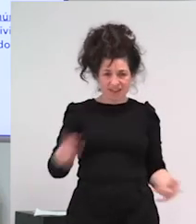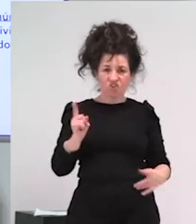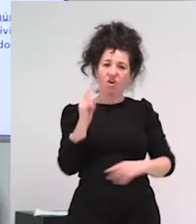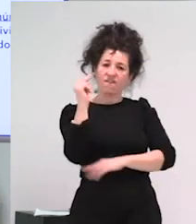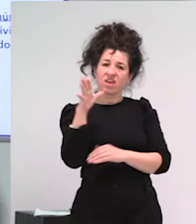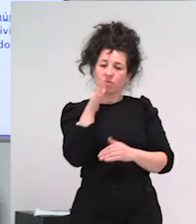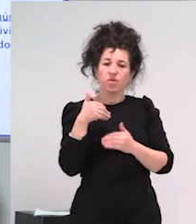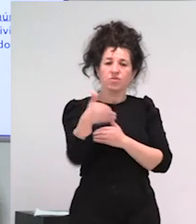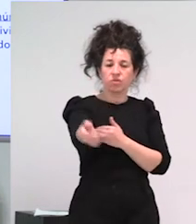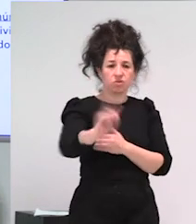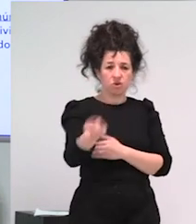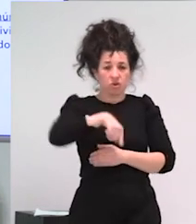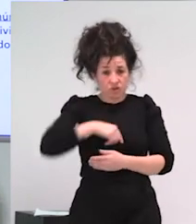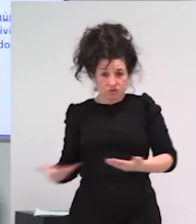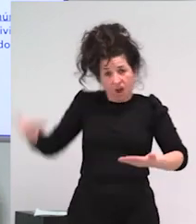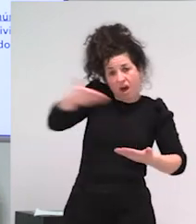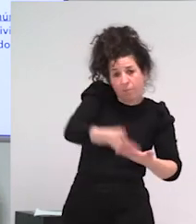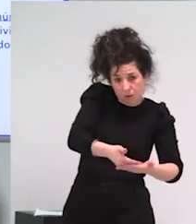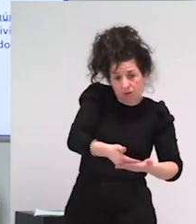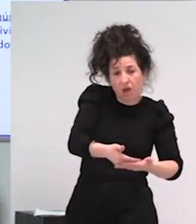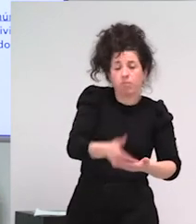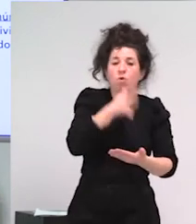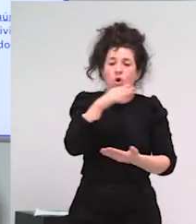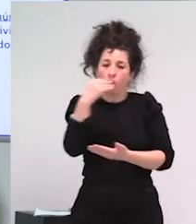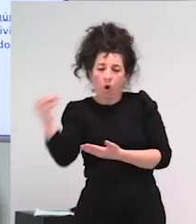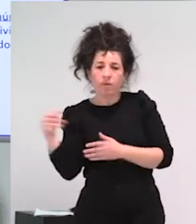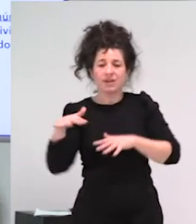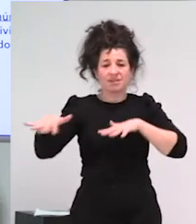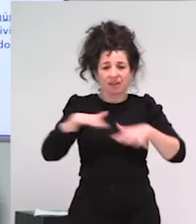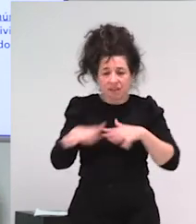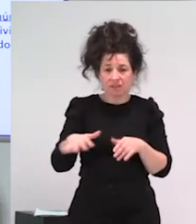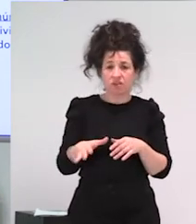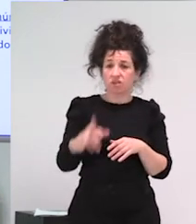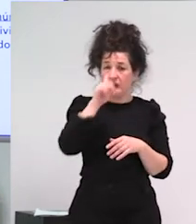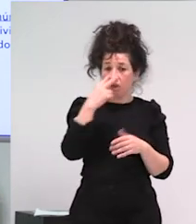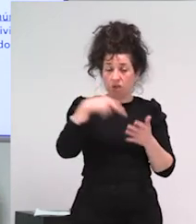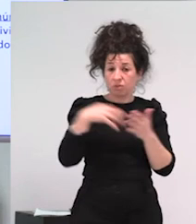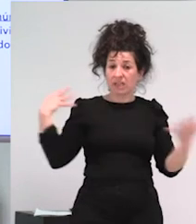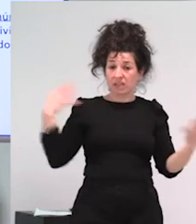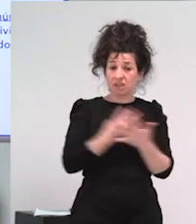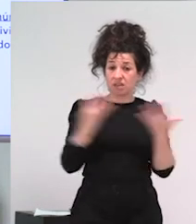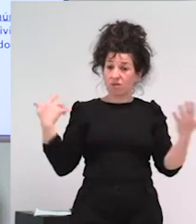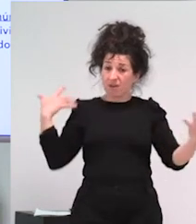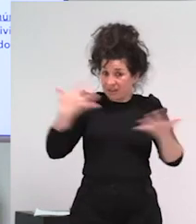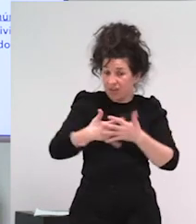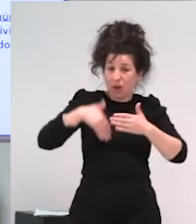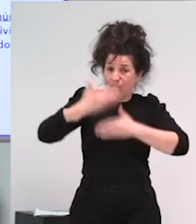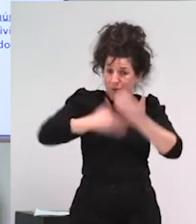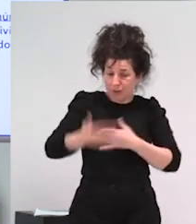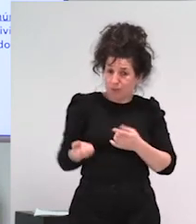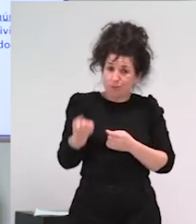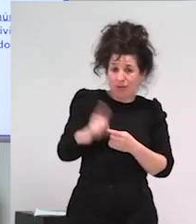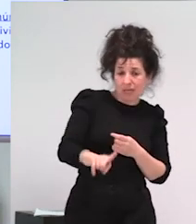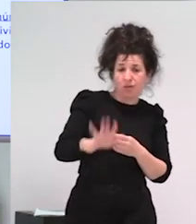podamos nosotros aportar algo como jóvenes, como activistas, como el proceso que hemos vivido desde 2019 hasta ahora, pero que sea un programa de